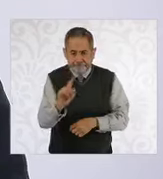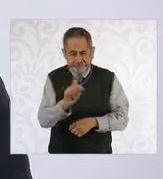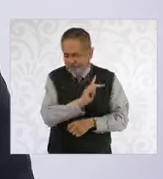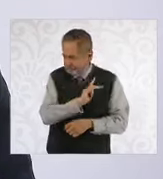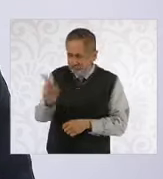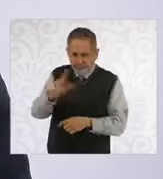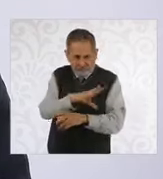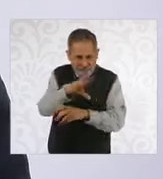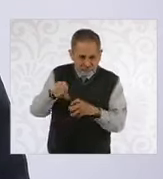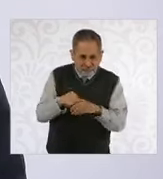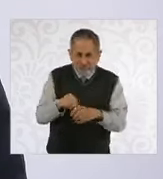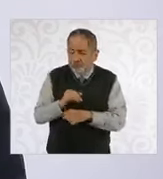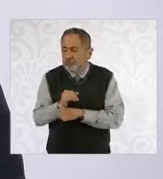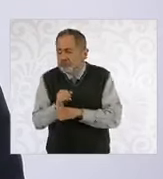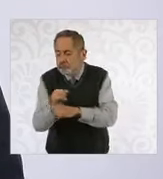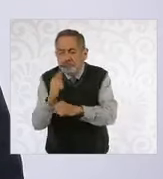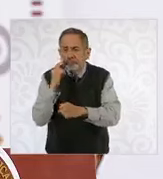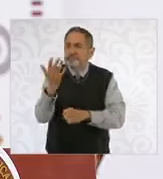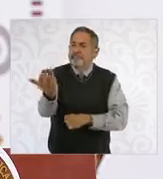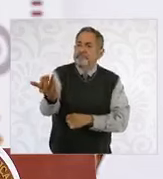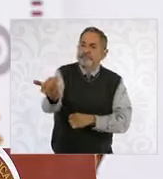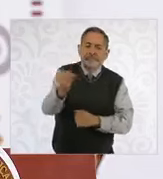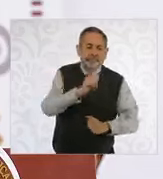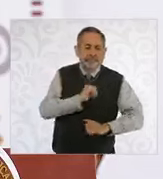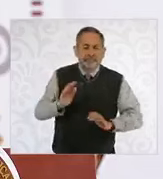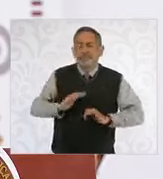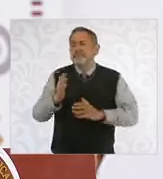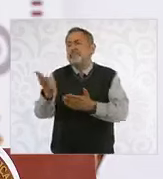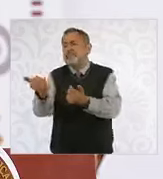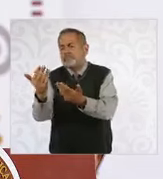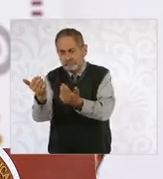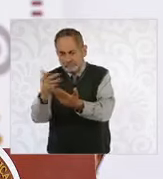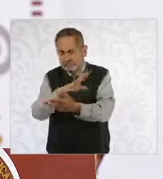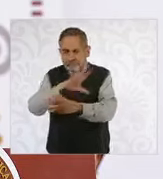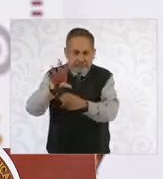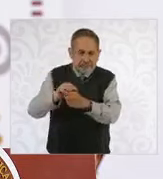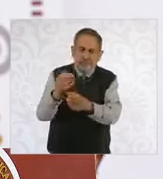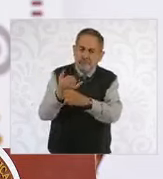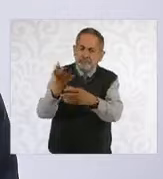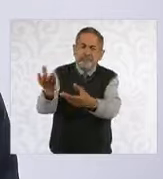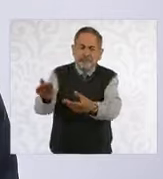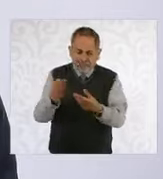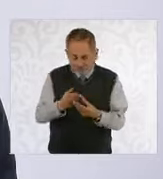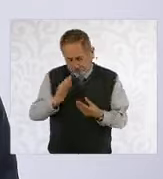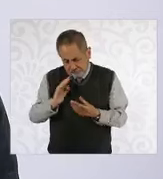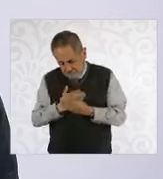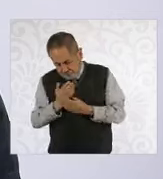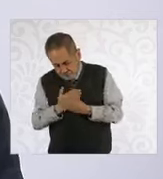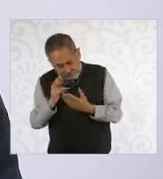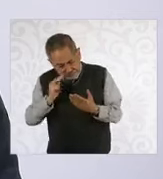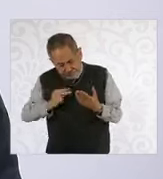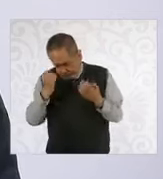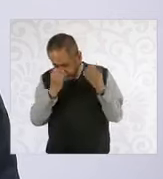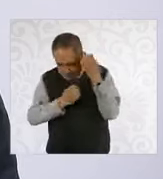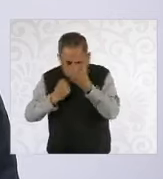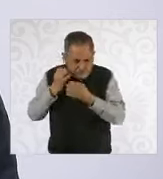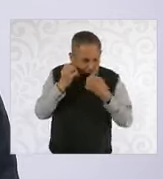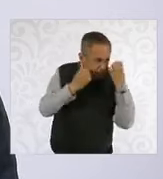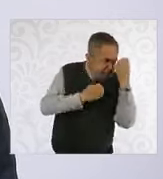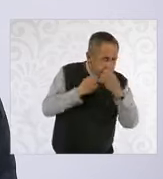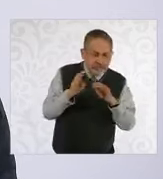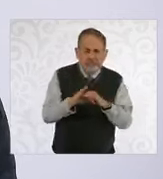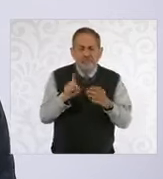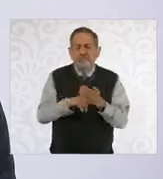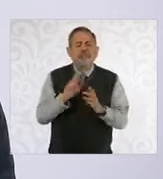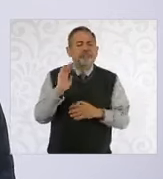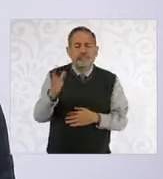carpeta, se le haya exigido a las autoridades militares toda la información, Se ha solicitado ante los